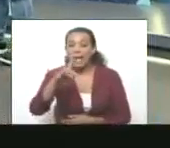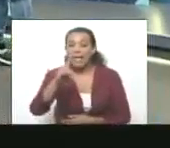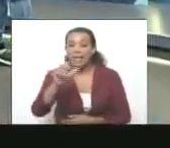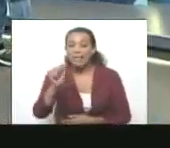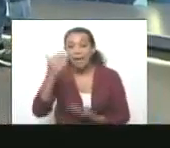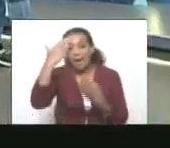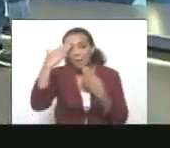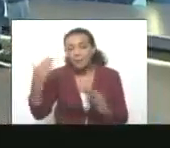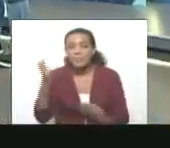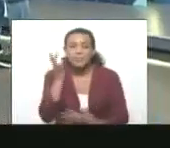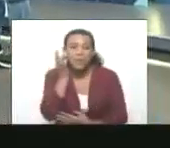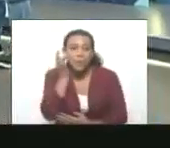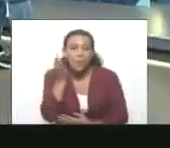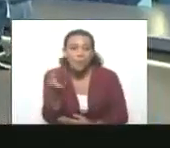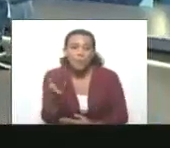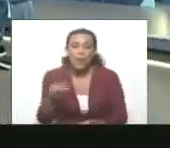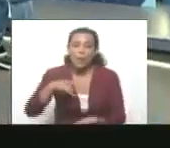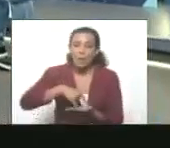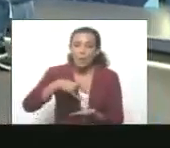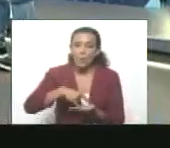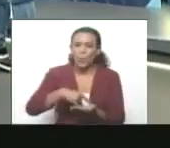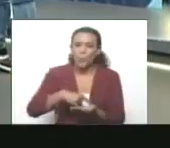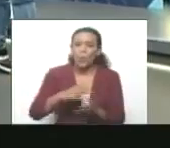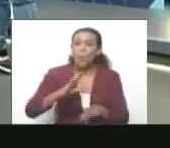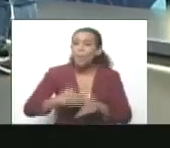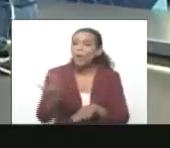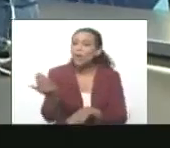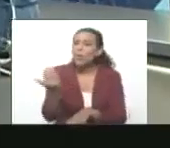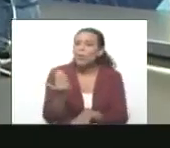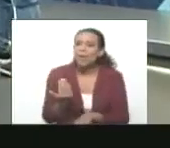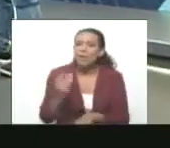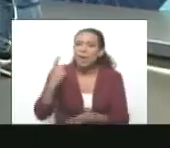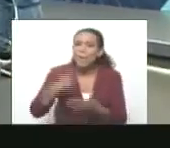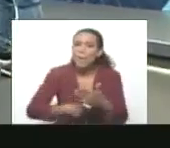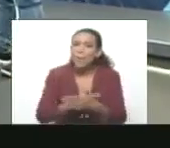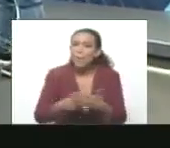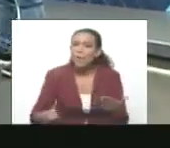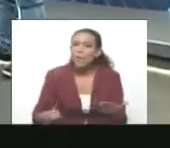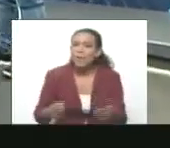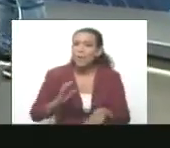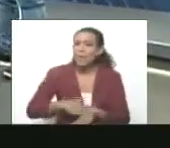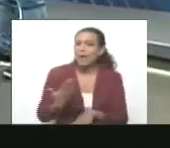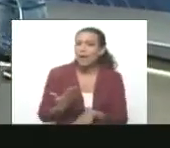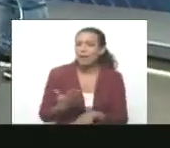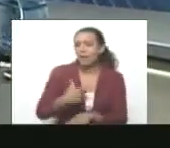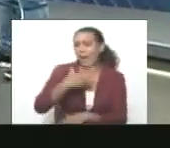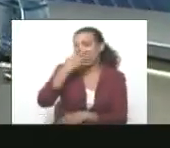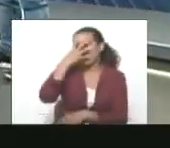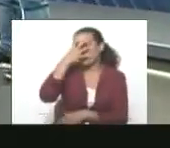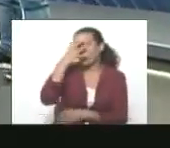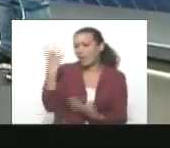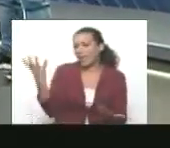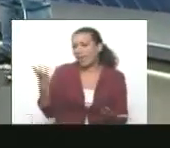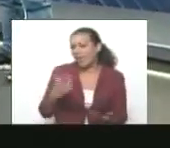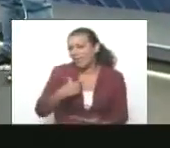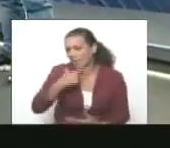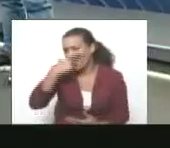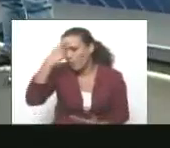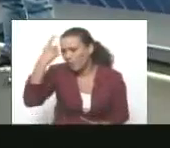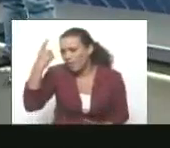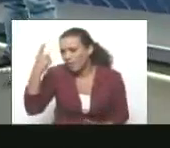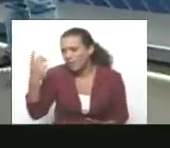Aleida. Allá. ¿Tú estás aquí? ¿Por qué no vienes, Aleida? ¿Te prohibieron? ¡Ay, mija!